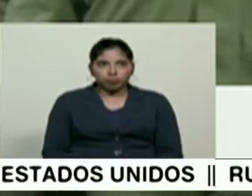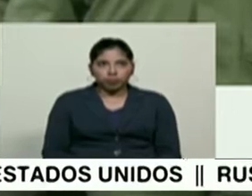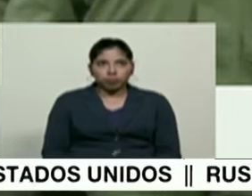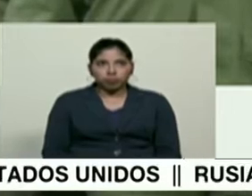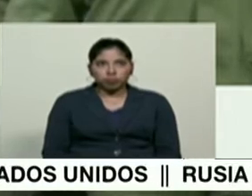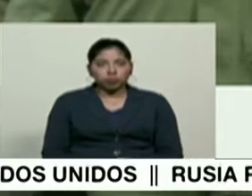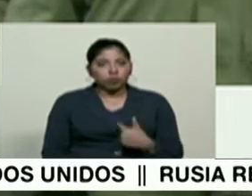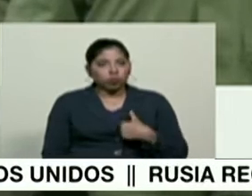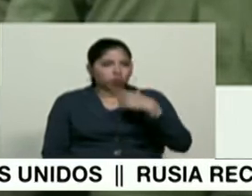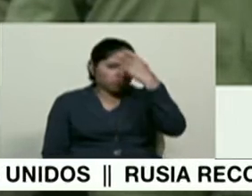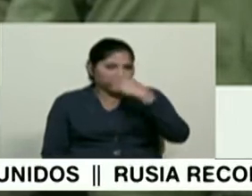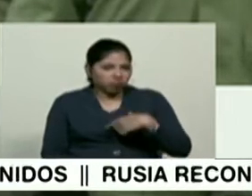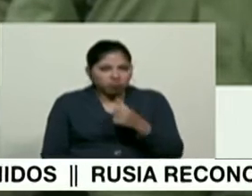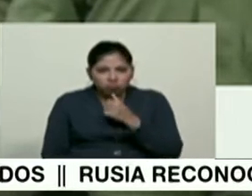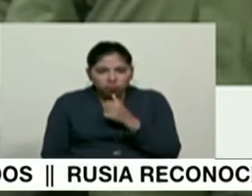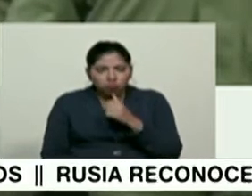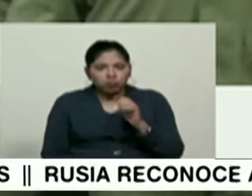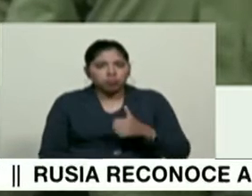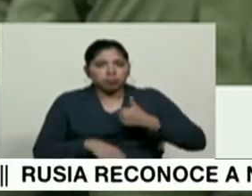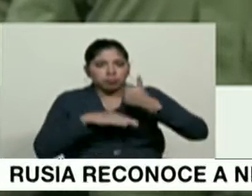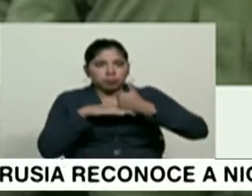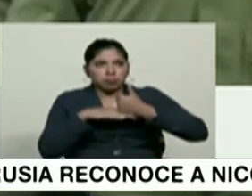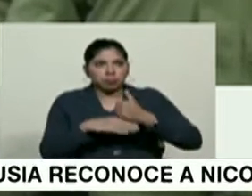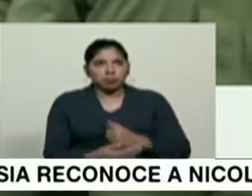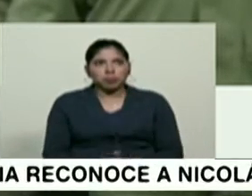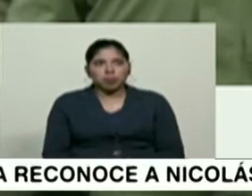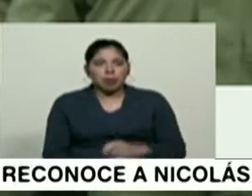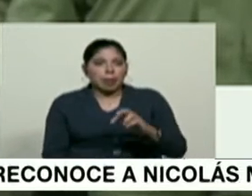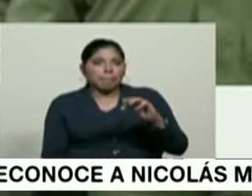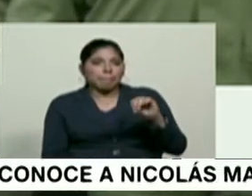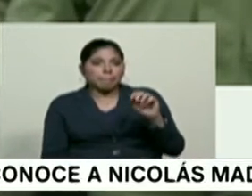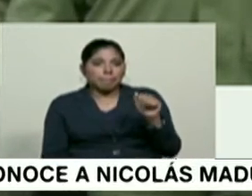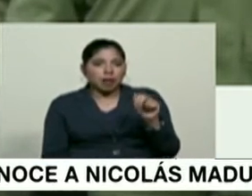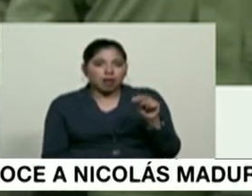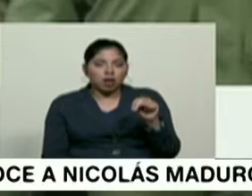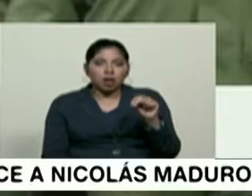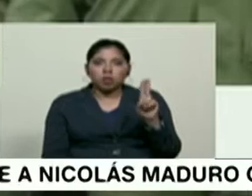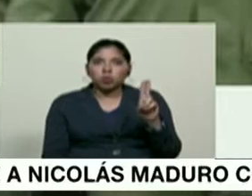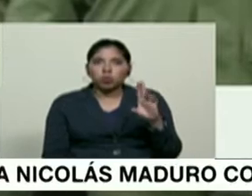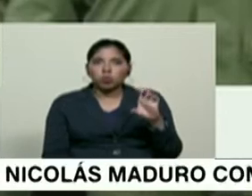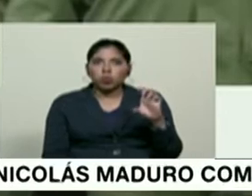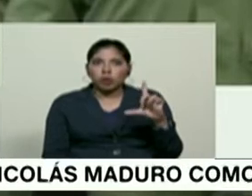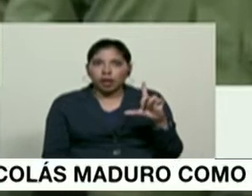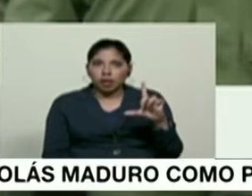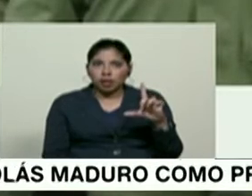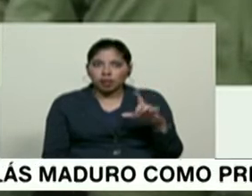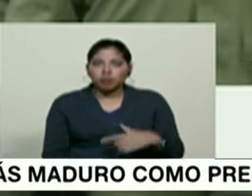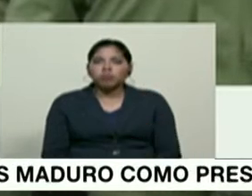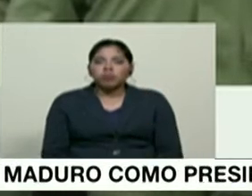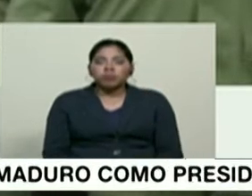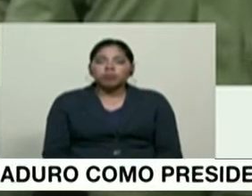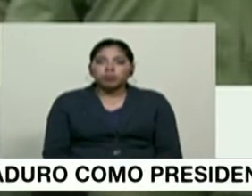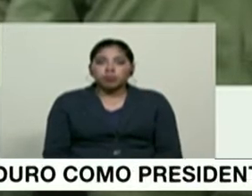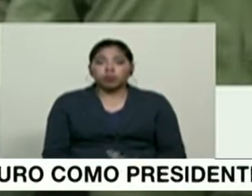Yo soy el mayor general Manuel Gregorio Bernal Martínez,